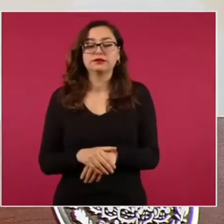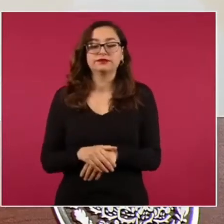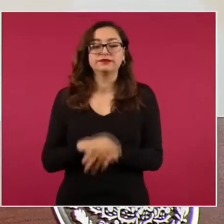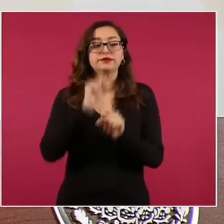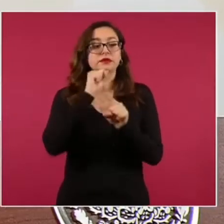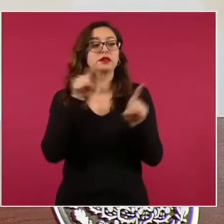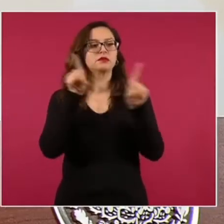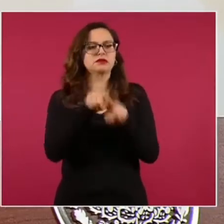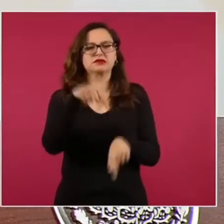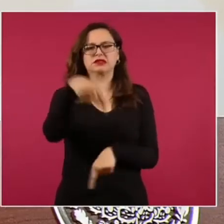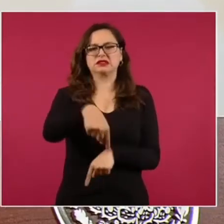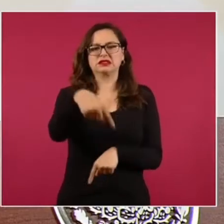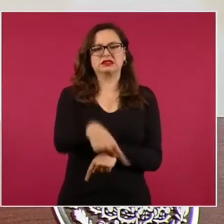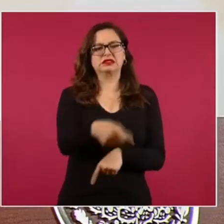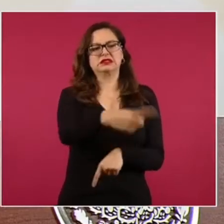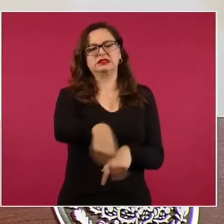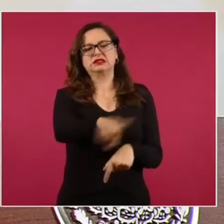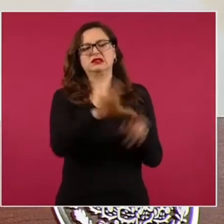espiando?